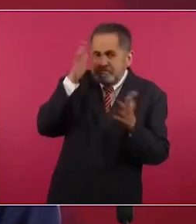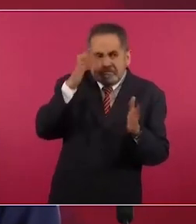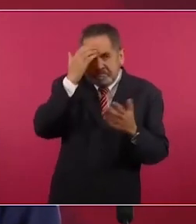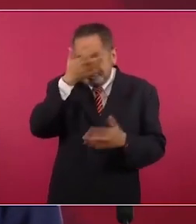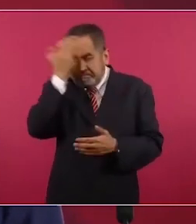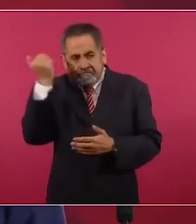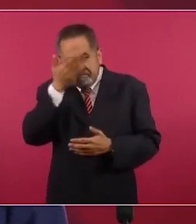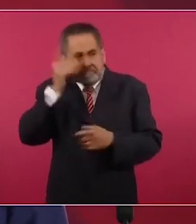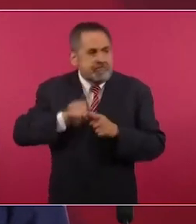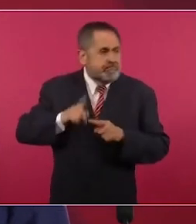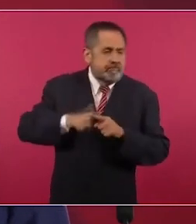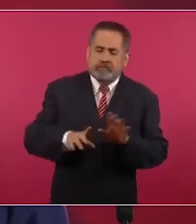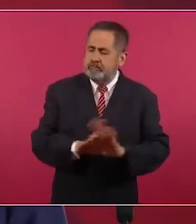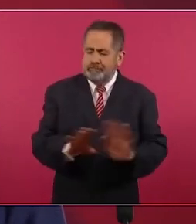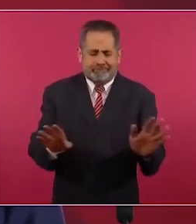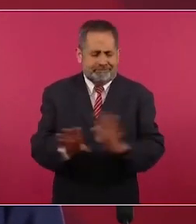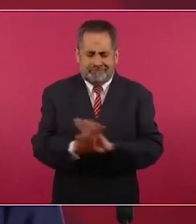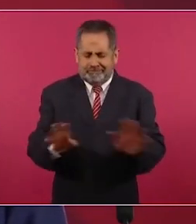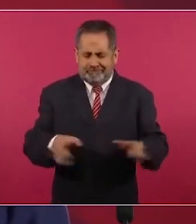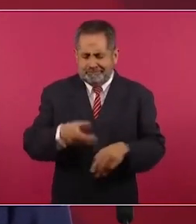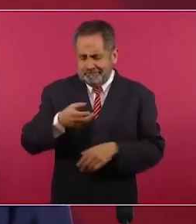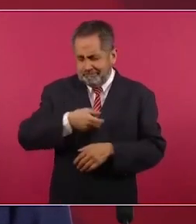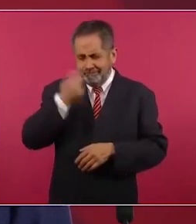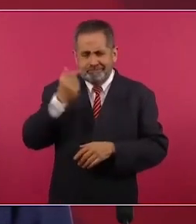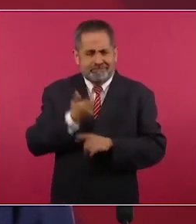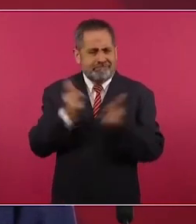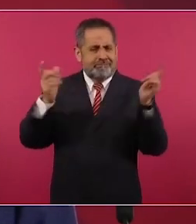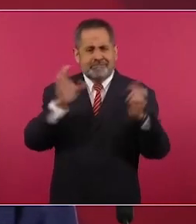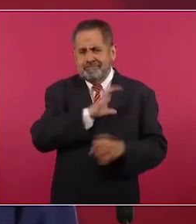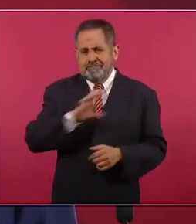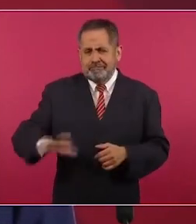Y dos, no hay dedazo.